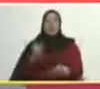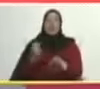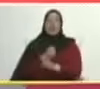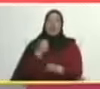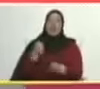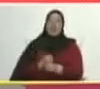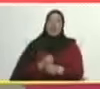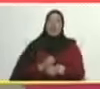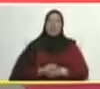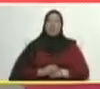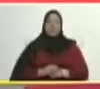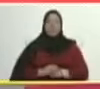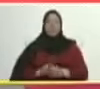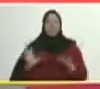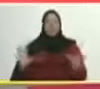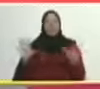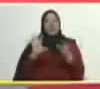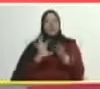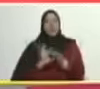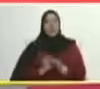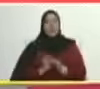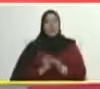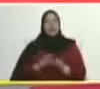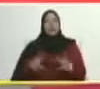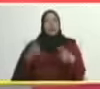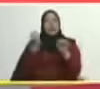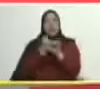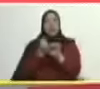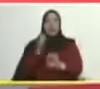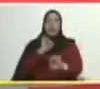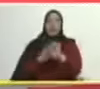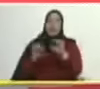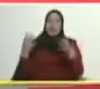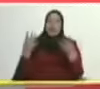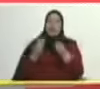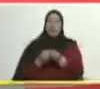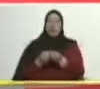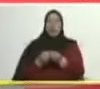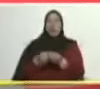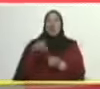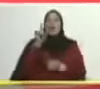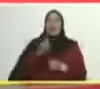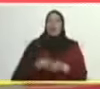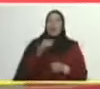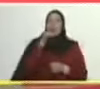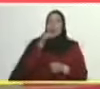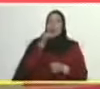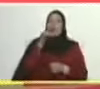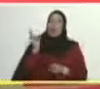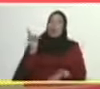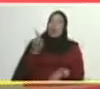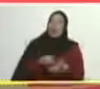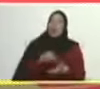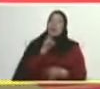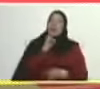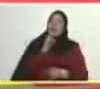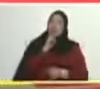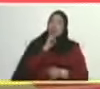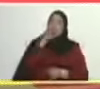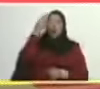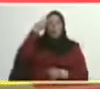Es la alianza de la unidad que nos permite enfrentar juntos desafíos y amenazas.